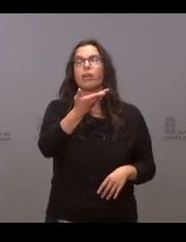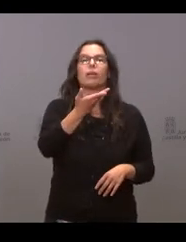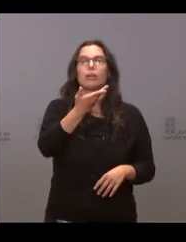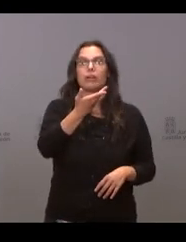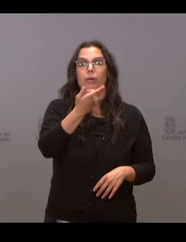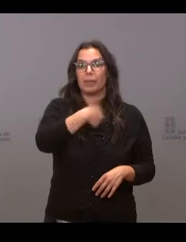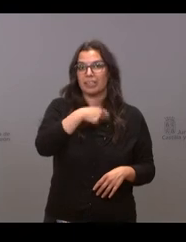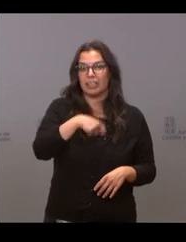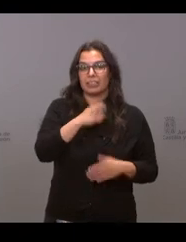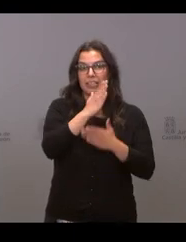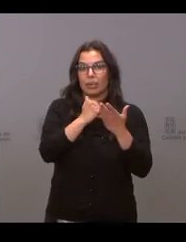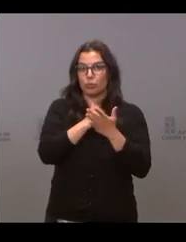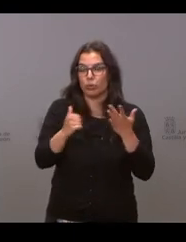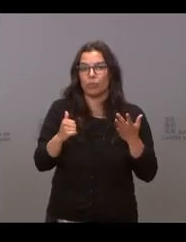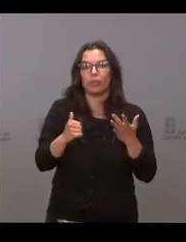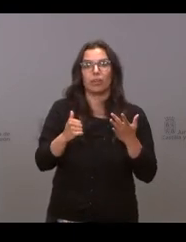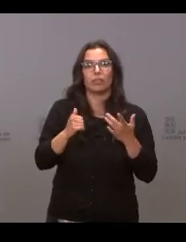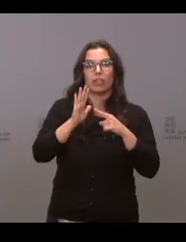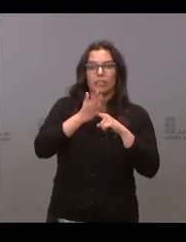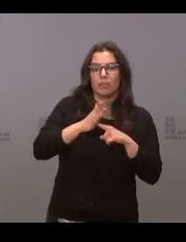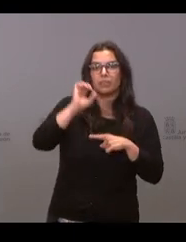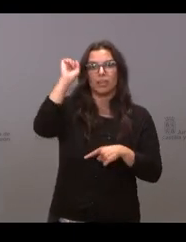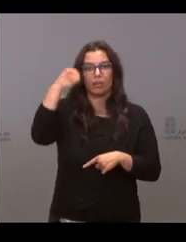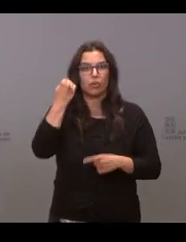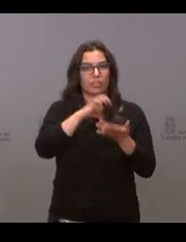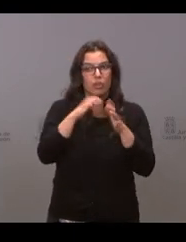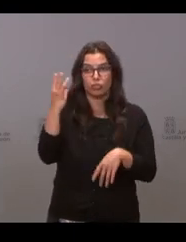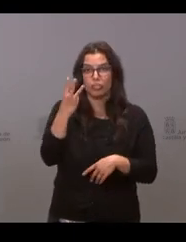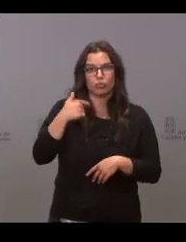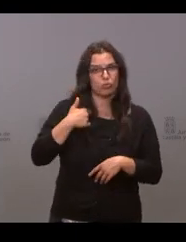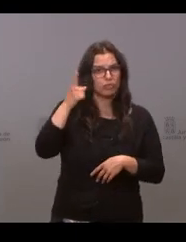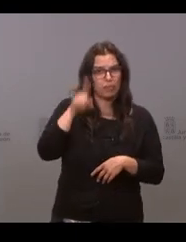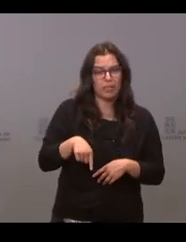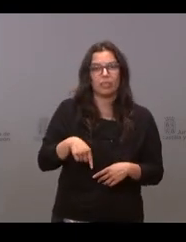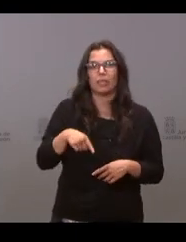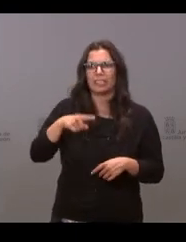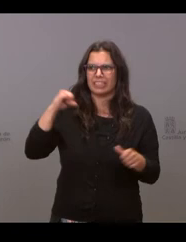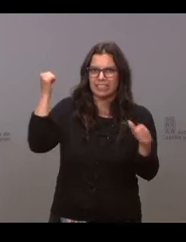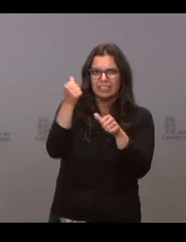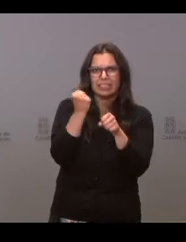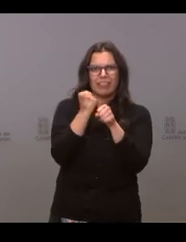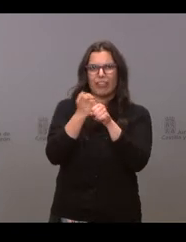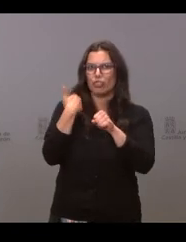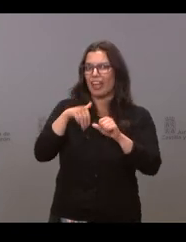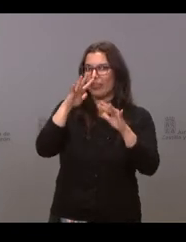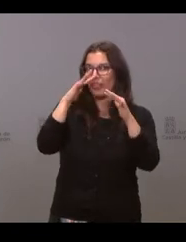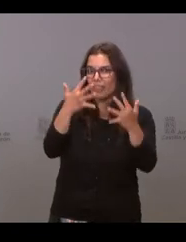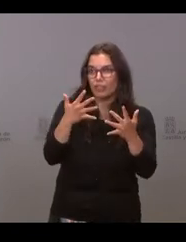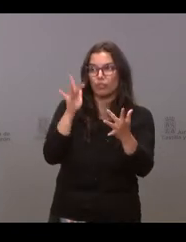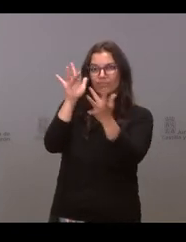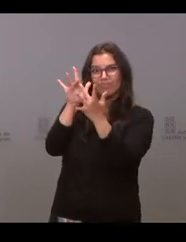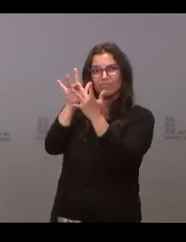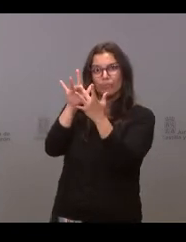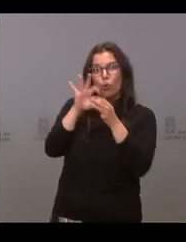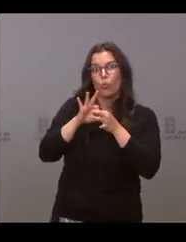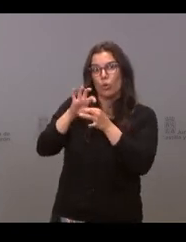de castilla la-mancha de aragón y de castilla y león y nosotros llevamos trabajando desde hace diez años en la unión europea para poder